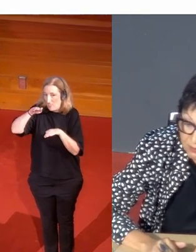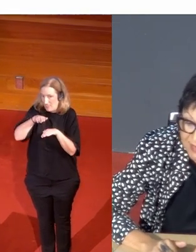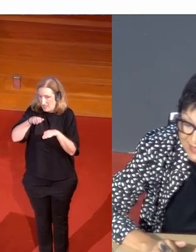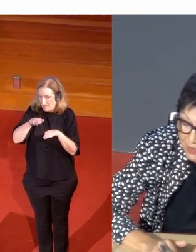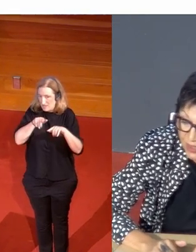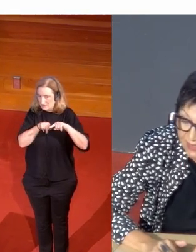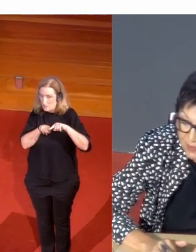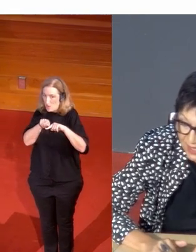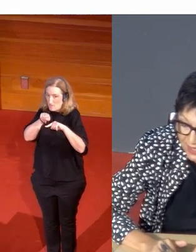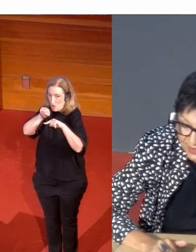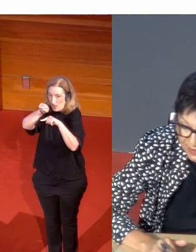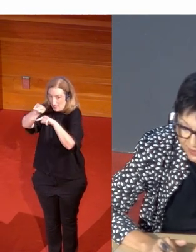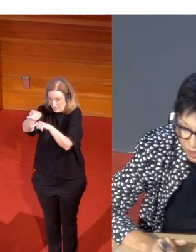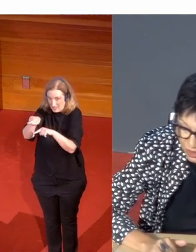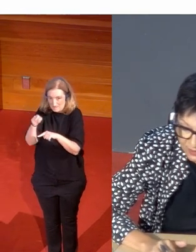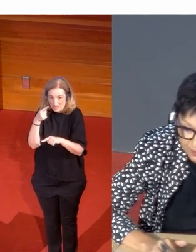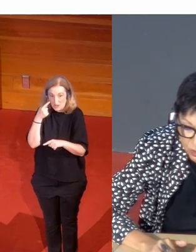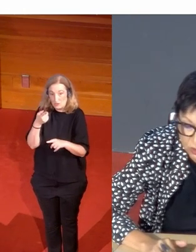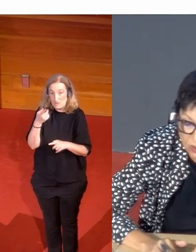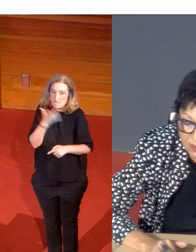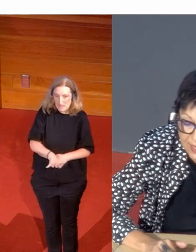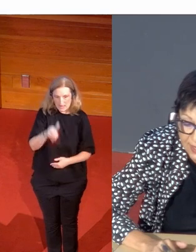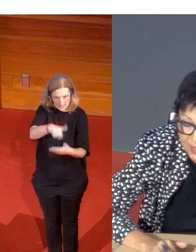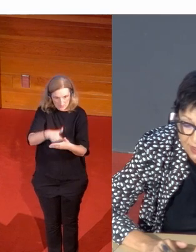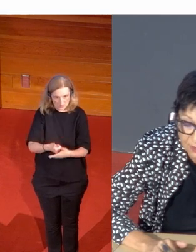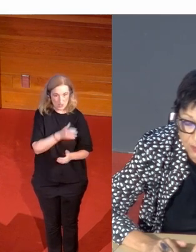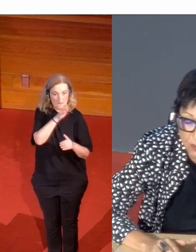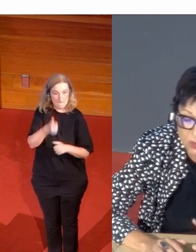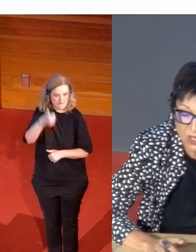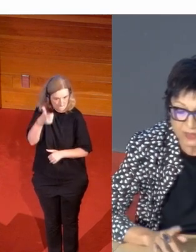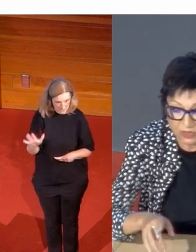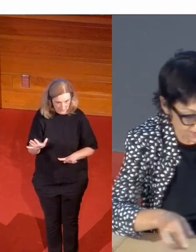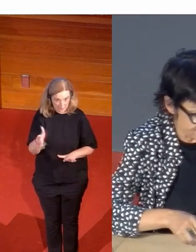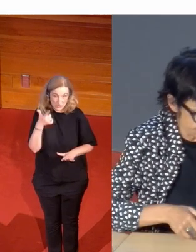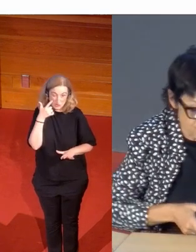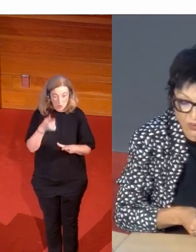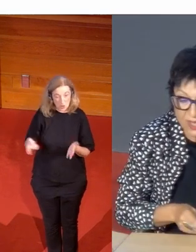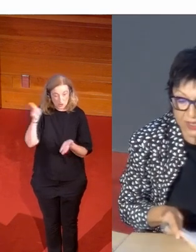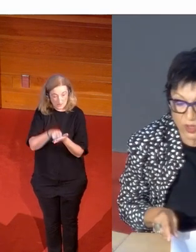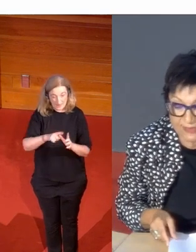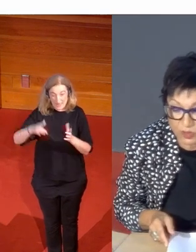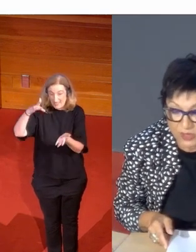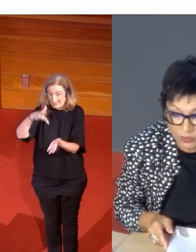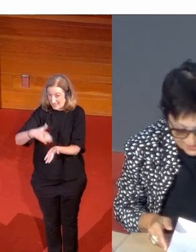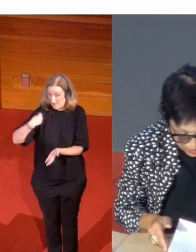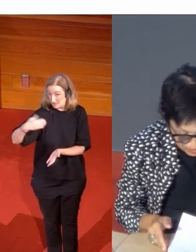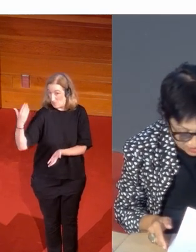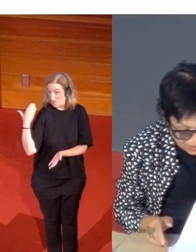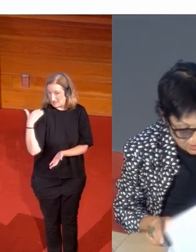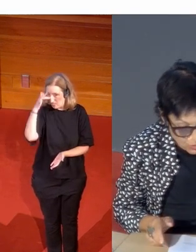sea está por encima en la intención de Voto y aquí volvemos a verlo en ese mismo día este